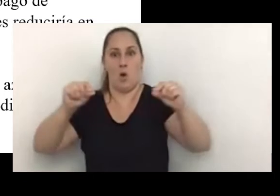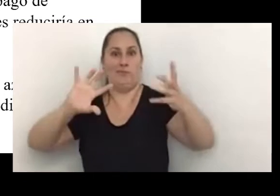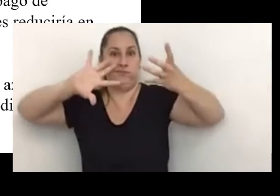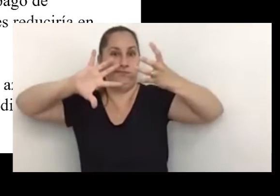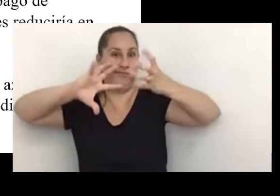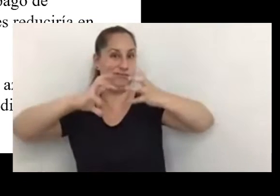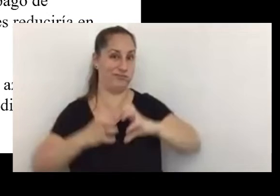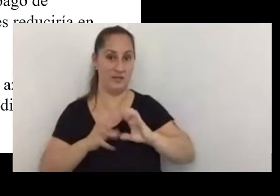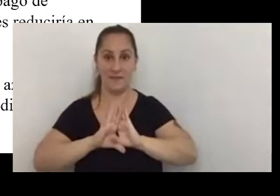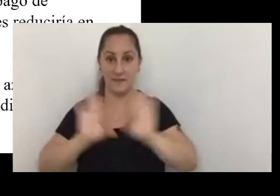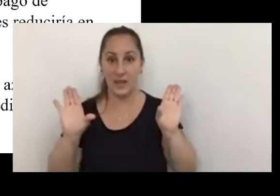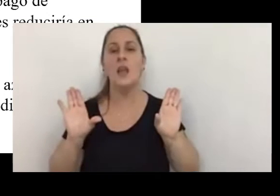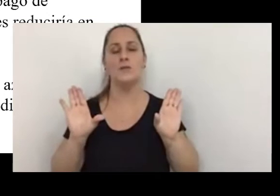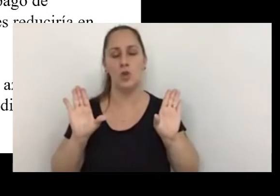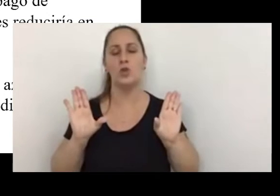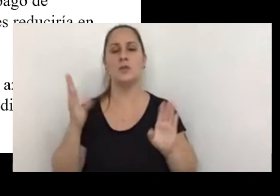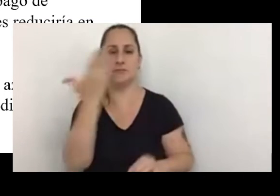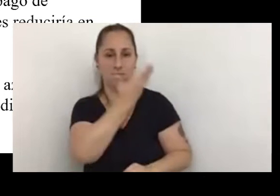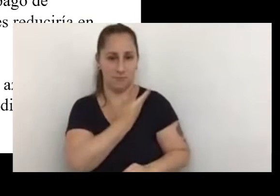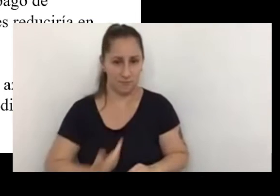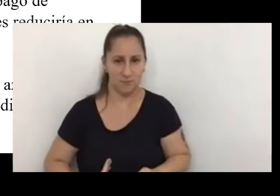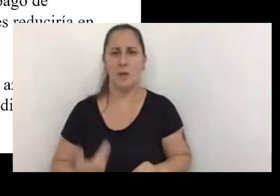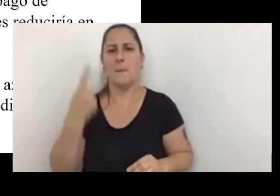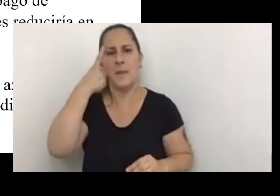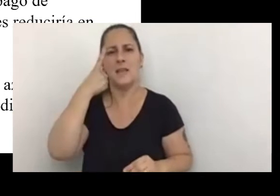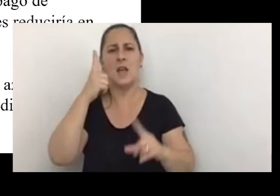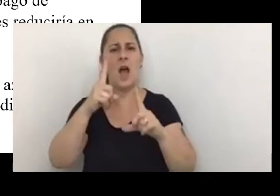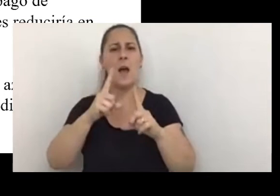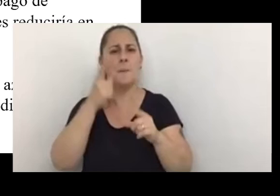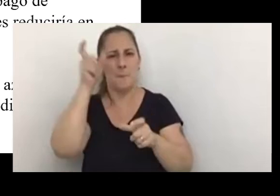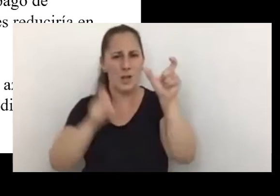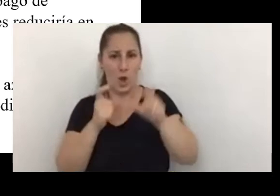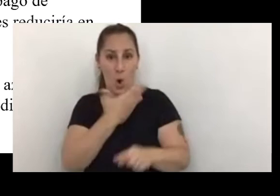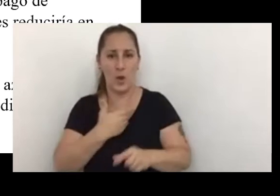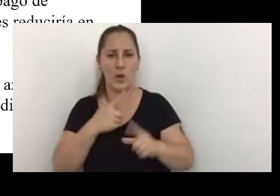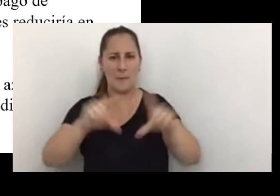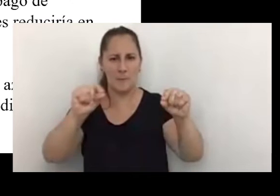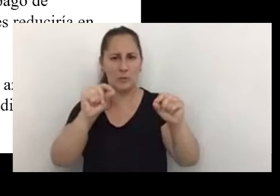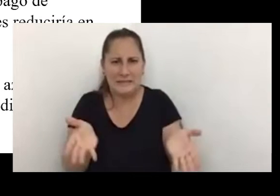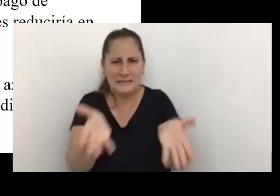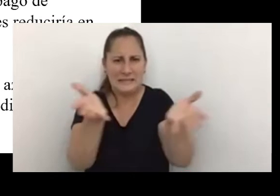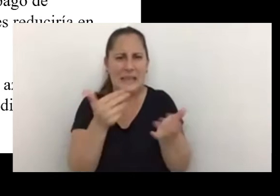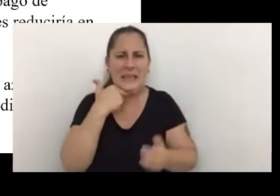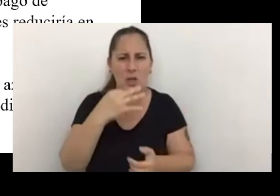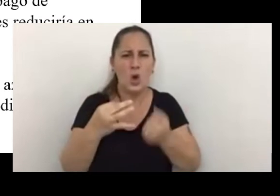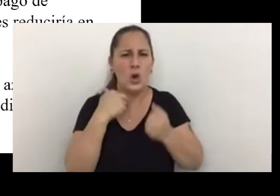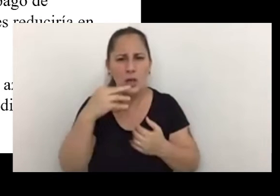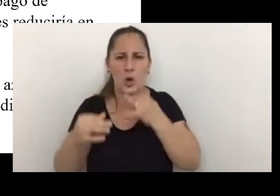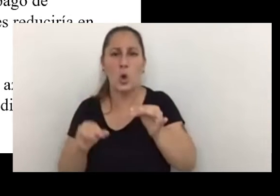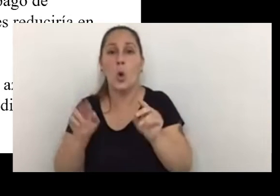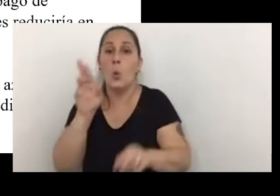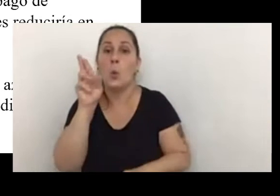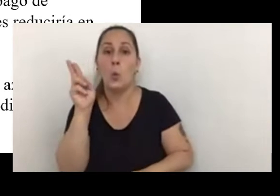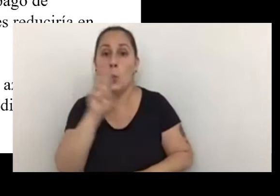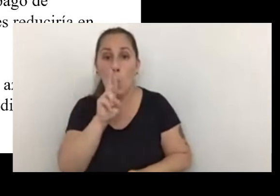autoridades tratan de incentivar a los japoneses a tener hijos y a las mujeres esperar casi hasta los 40 años para